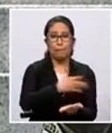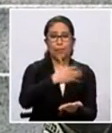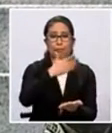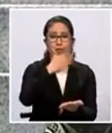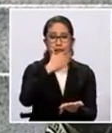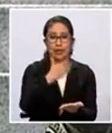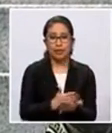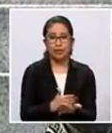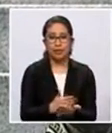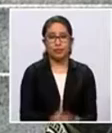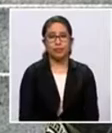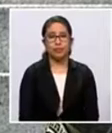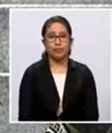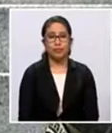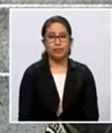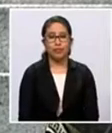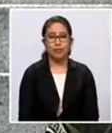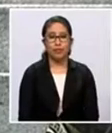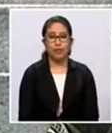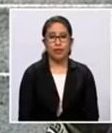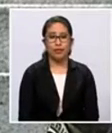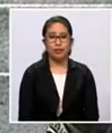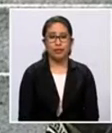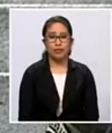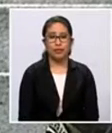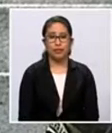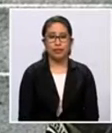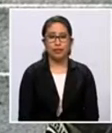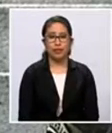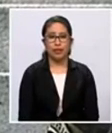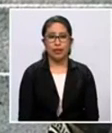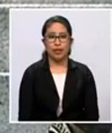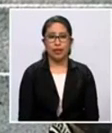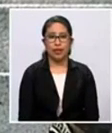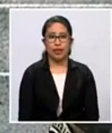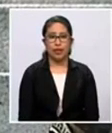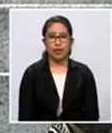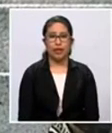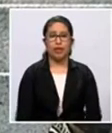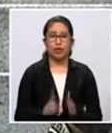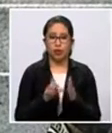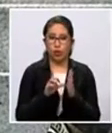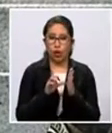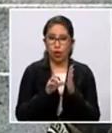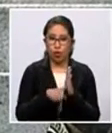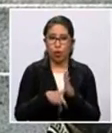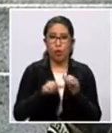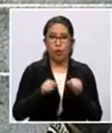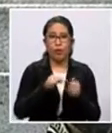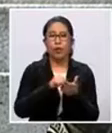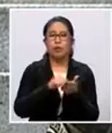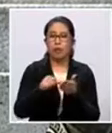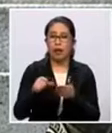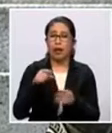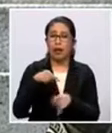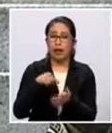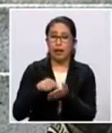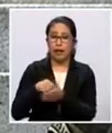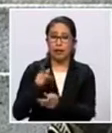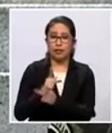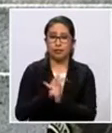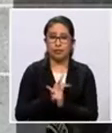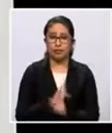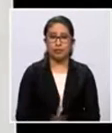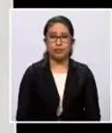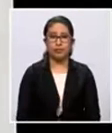a 6, con 6 meses de gracia y a 3 semestres para poder pagar este crédito. La